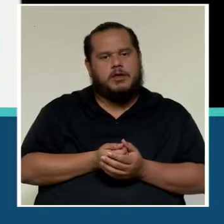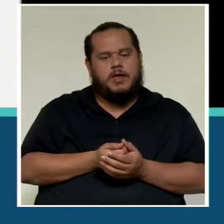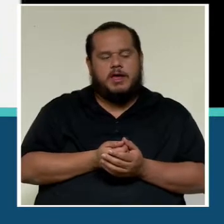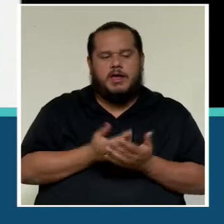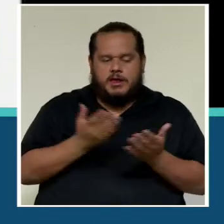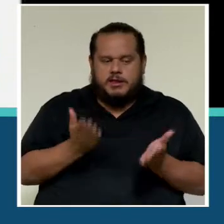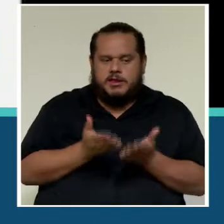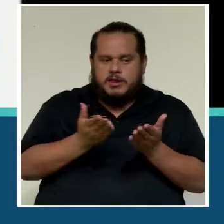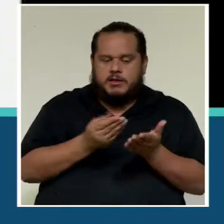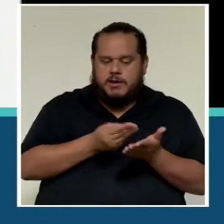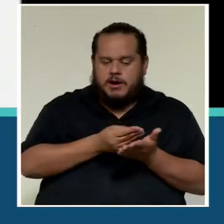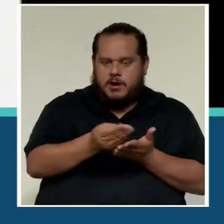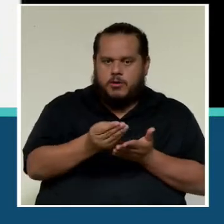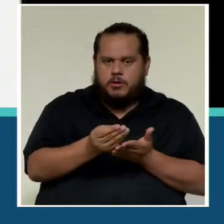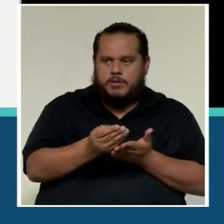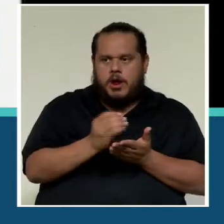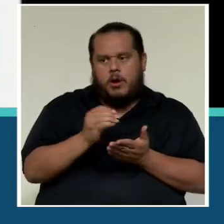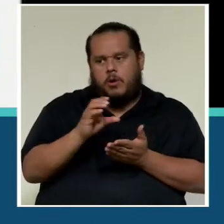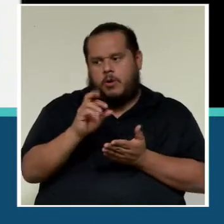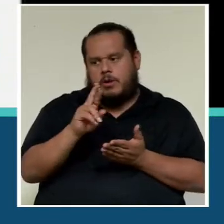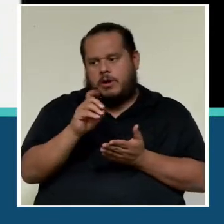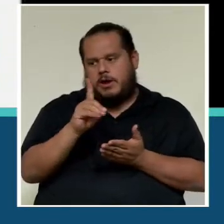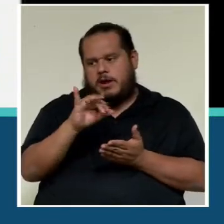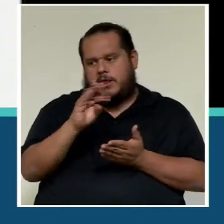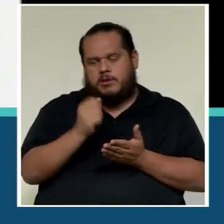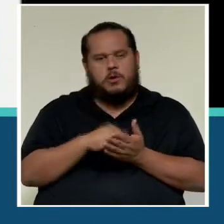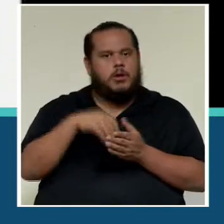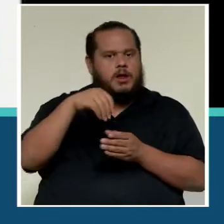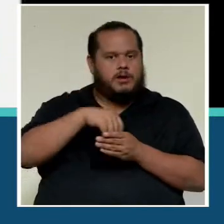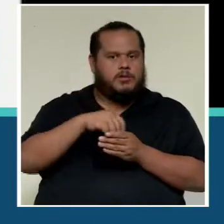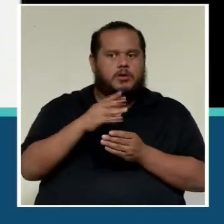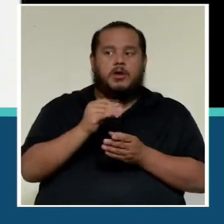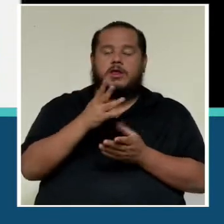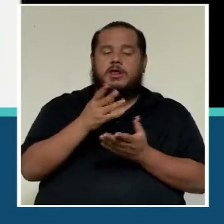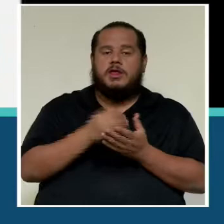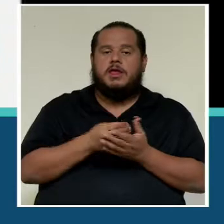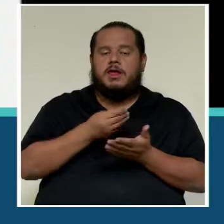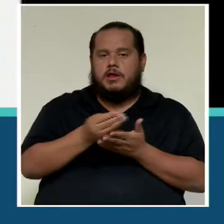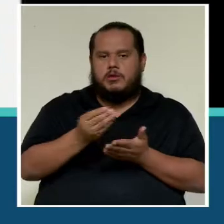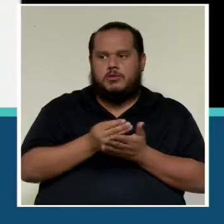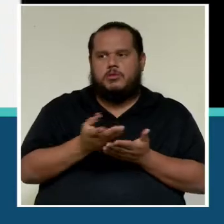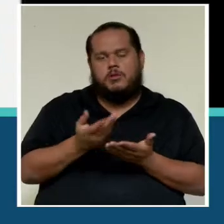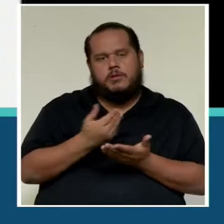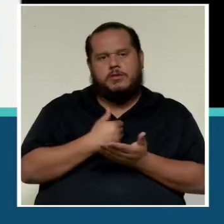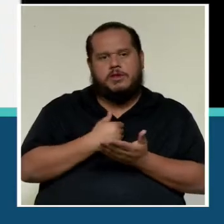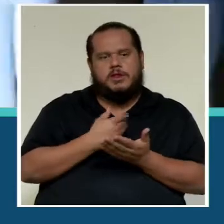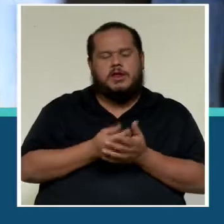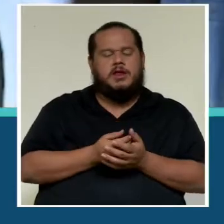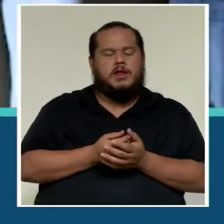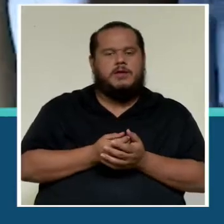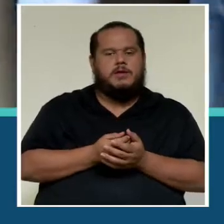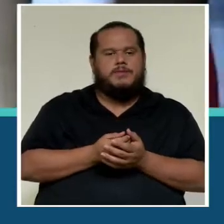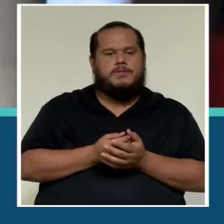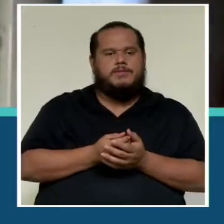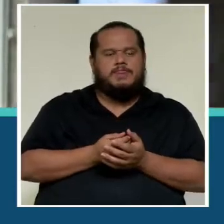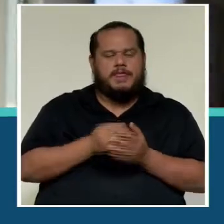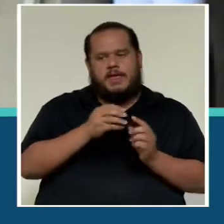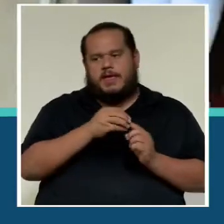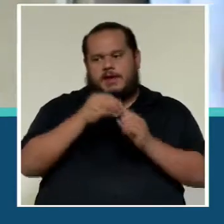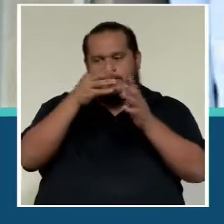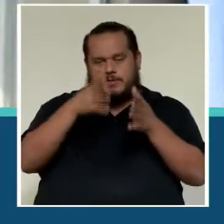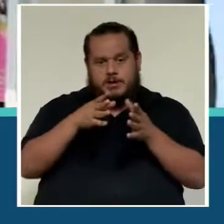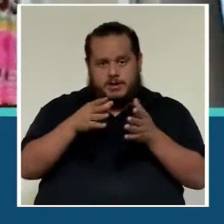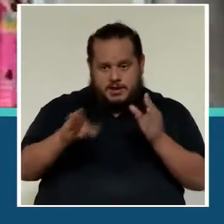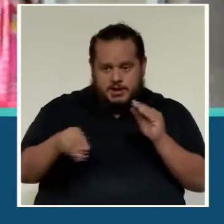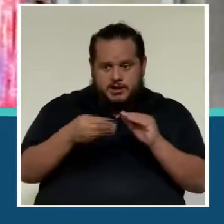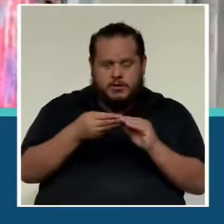incentiva la compra por crédito, la inversión y el consumo, y por lo tanto también va a haber una desaceleración. El especialista agregó que